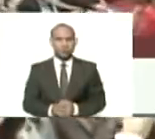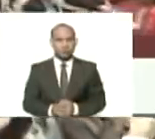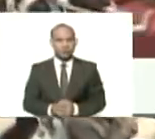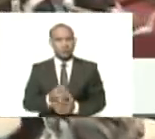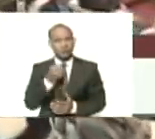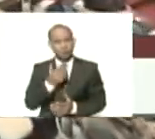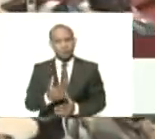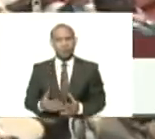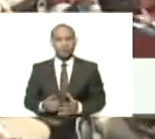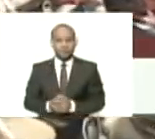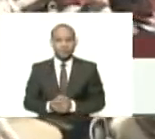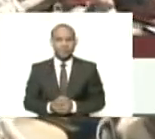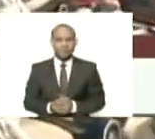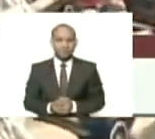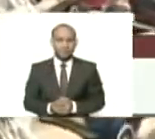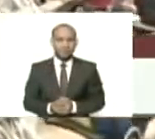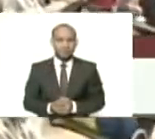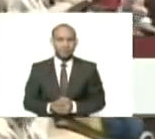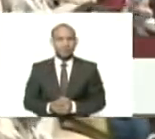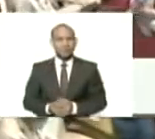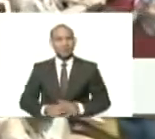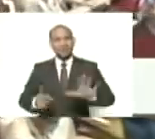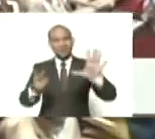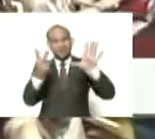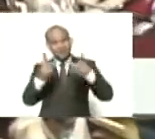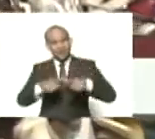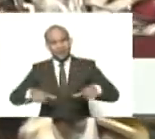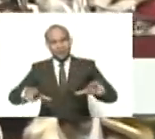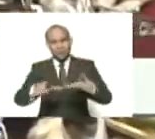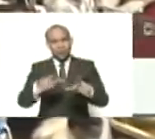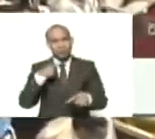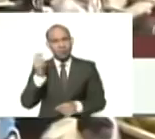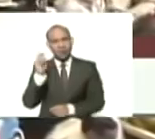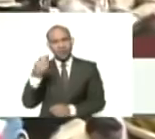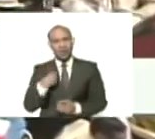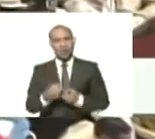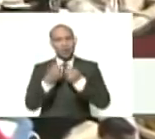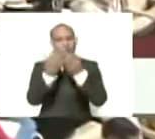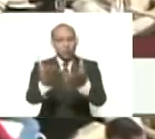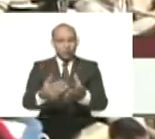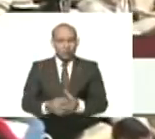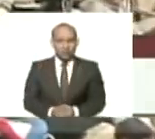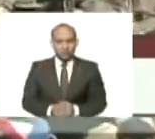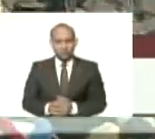Bueno. En séptimo lugar, una tarea que les doy.